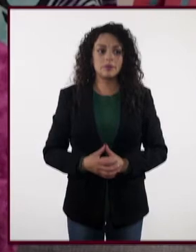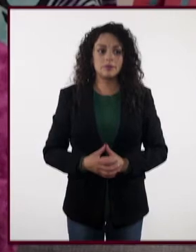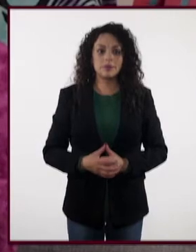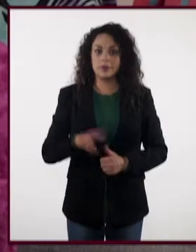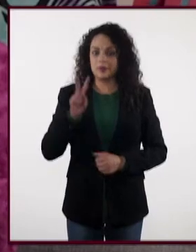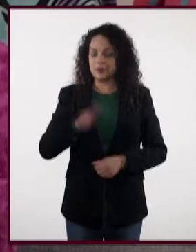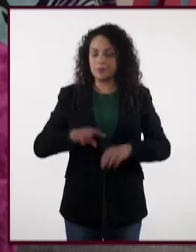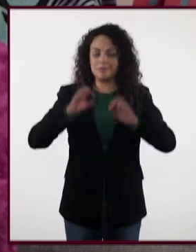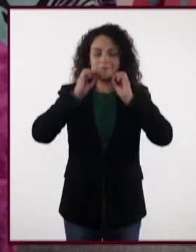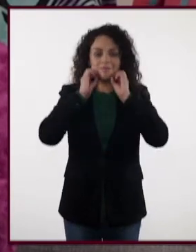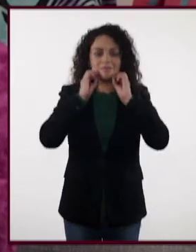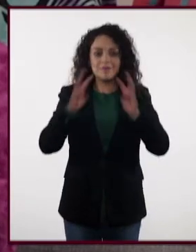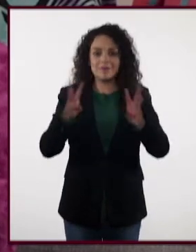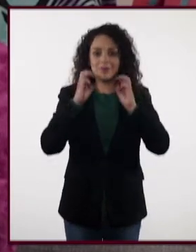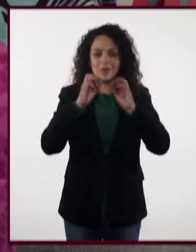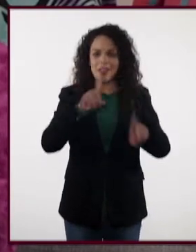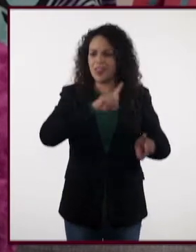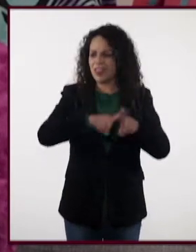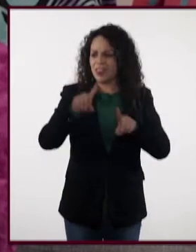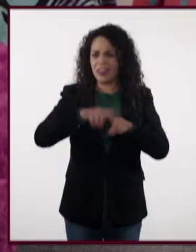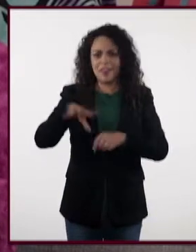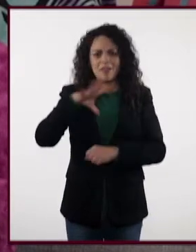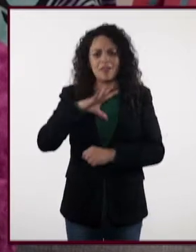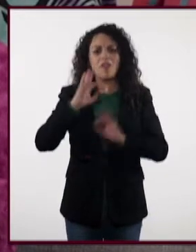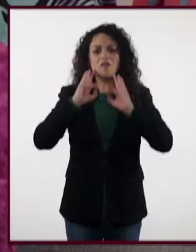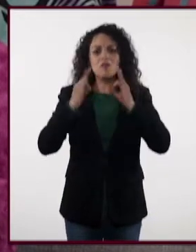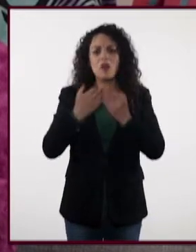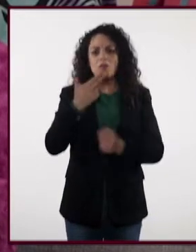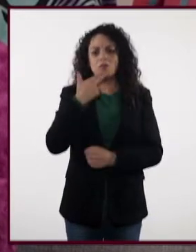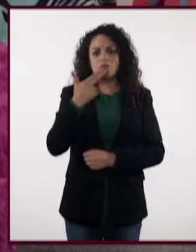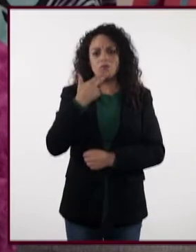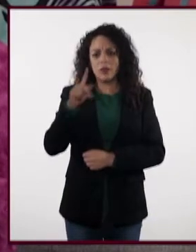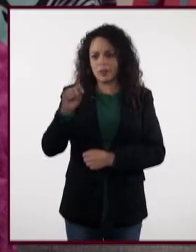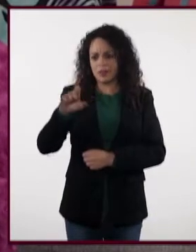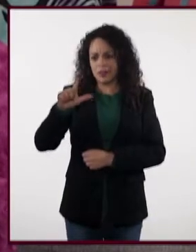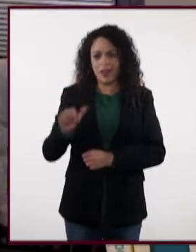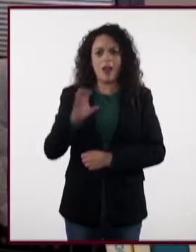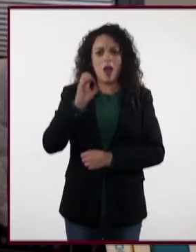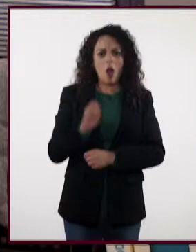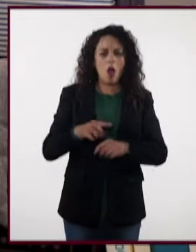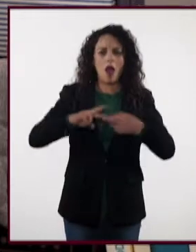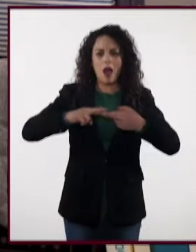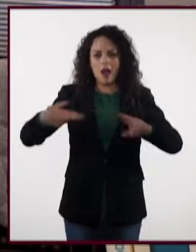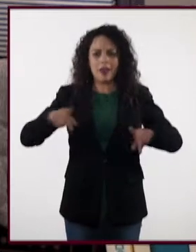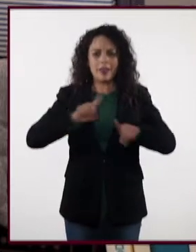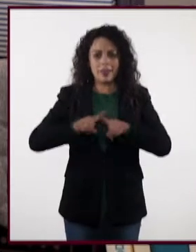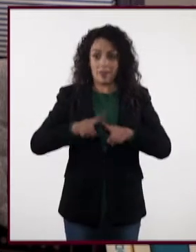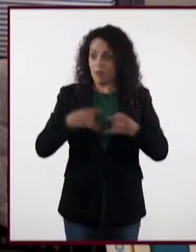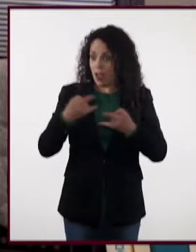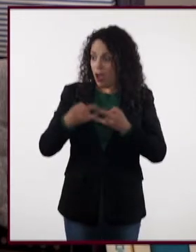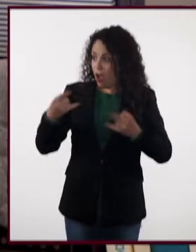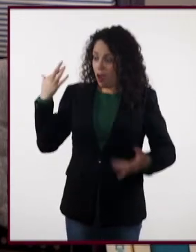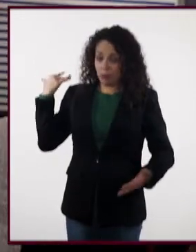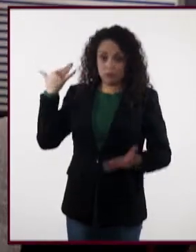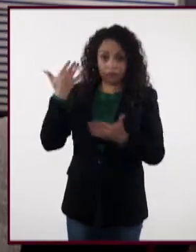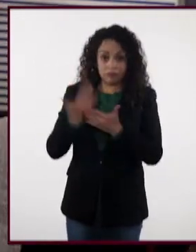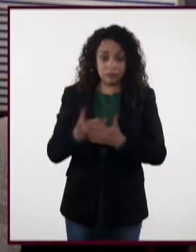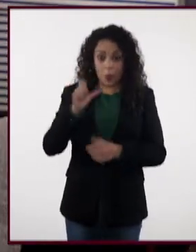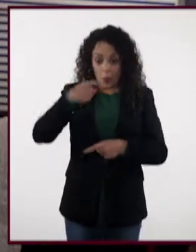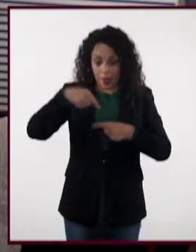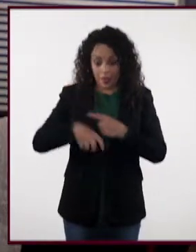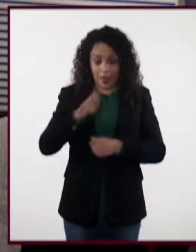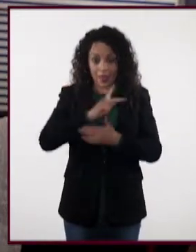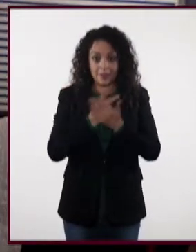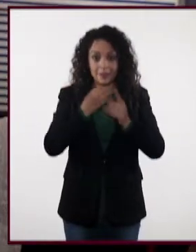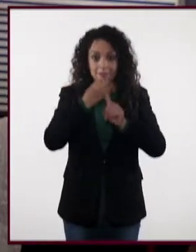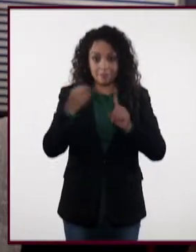Es impresionante ver todas las aplicaciones de textiles en el mundo y en la historia. Como decíamos al inicio de este programa, parece que